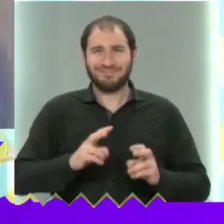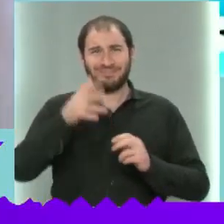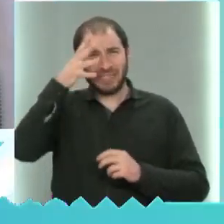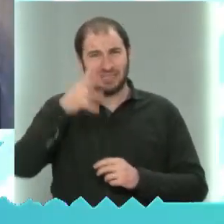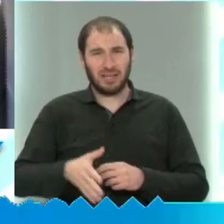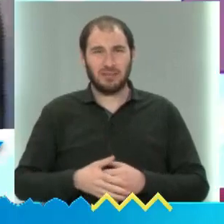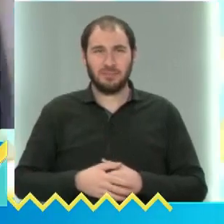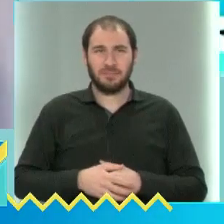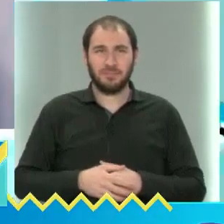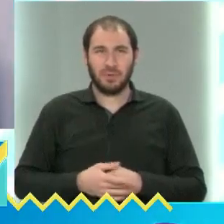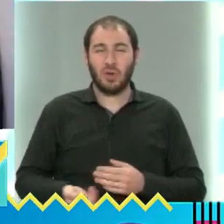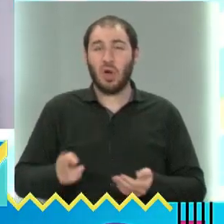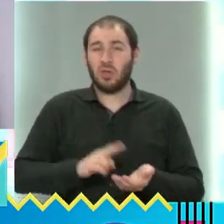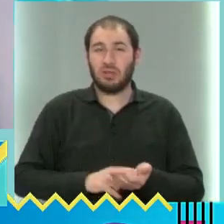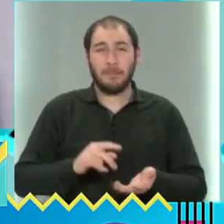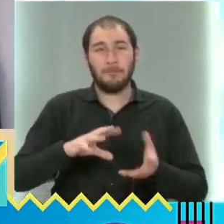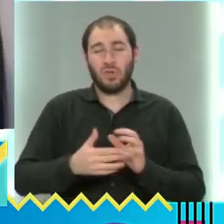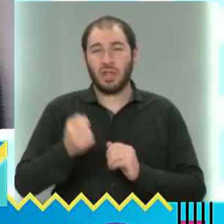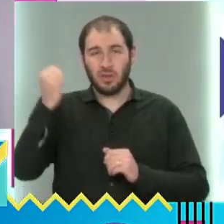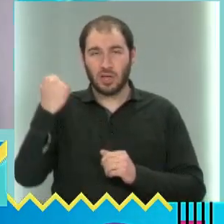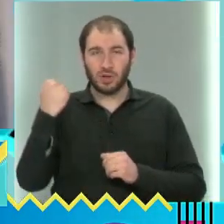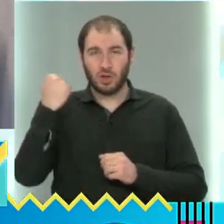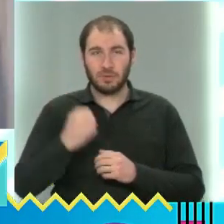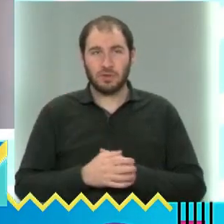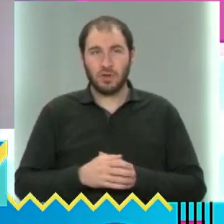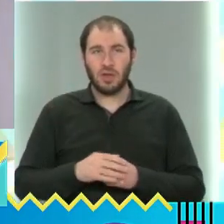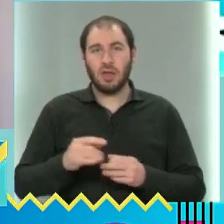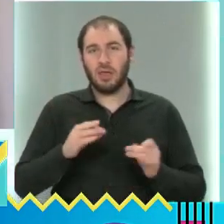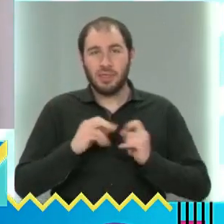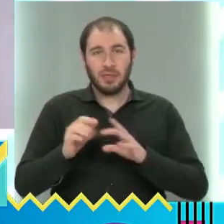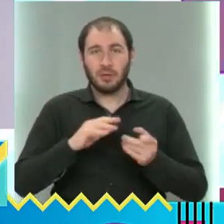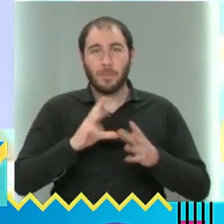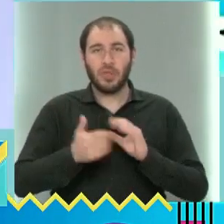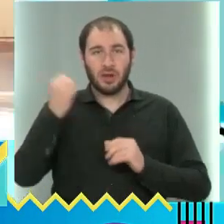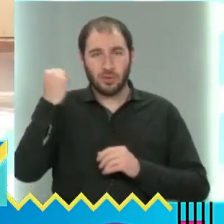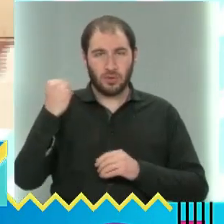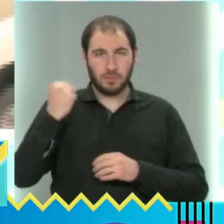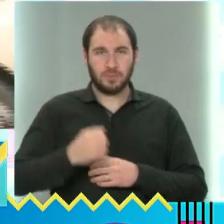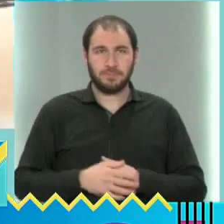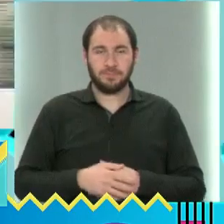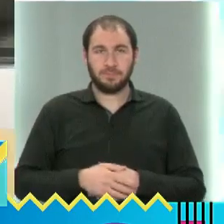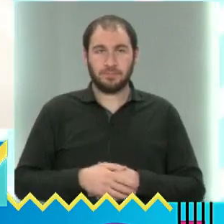plata y bueno, volvemos a un modelo económico, volvemos a la discusión de un modelo económico, ¿no?